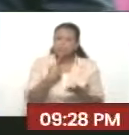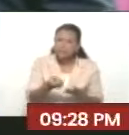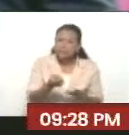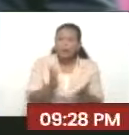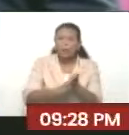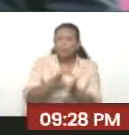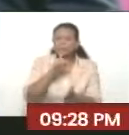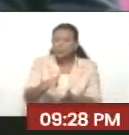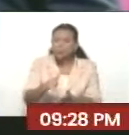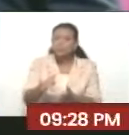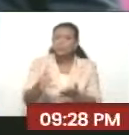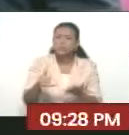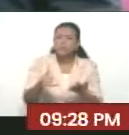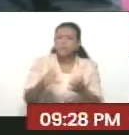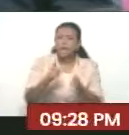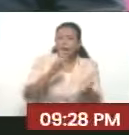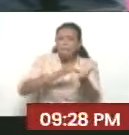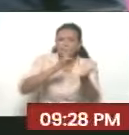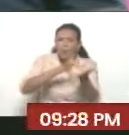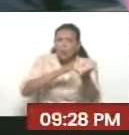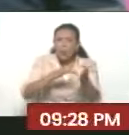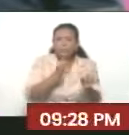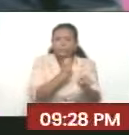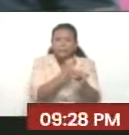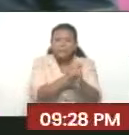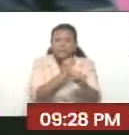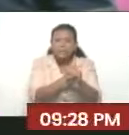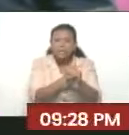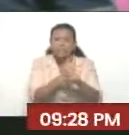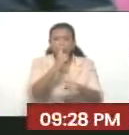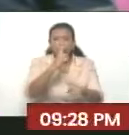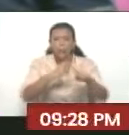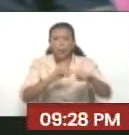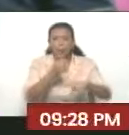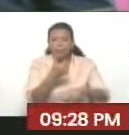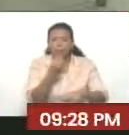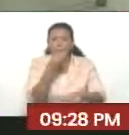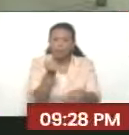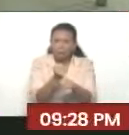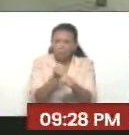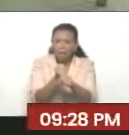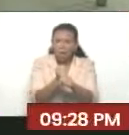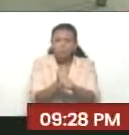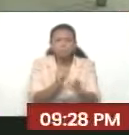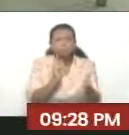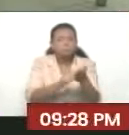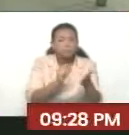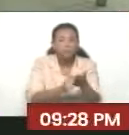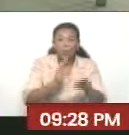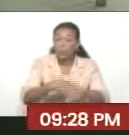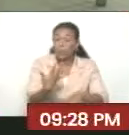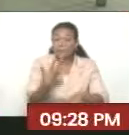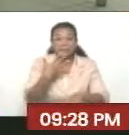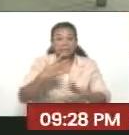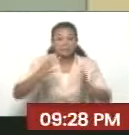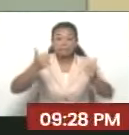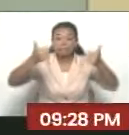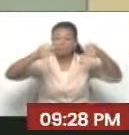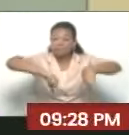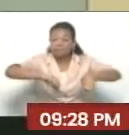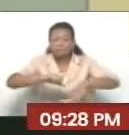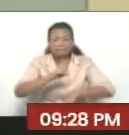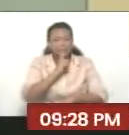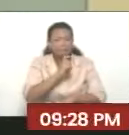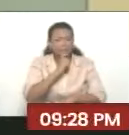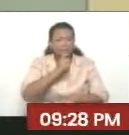la denuncia, sino... El reporte. El reporte en el 1x10, porque de verdad que la institución estaba en